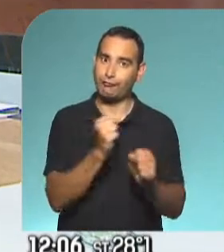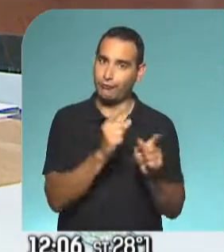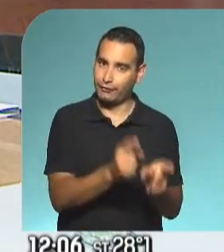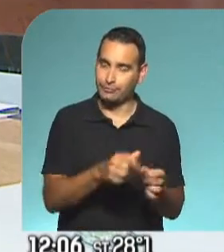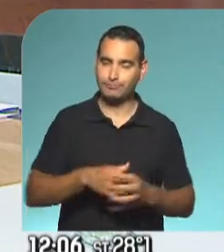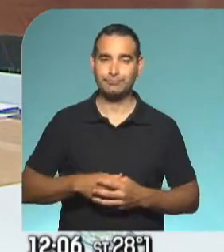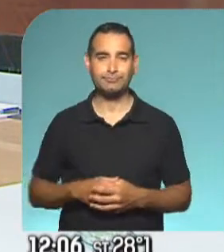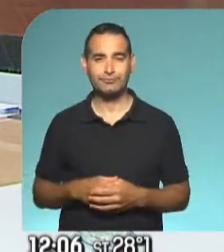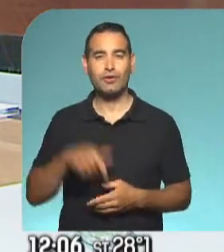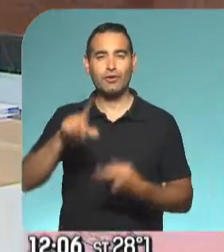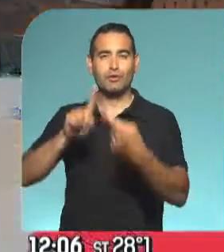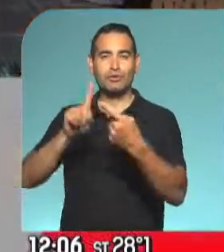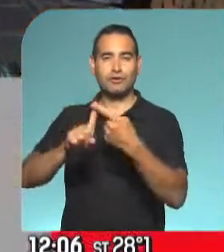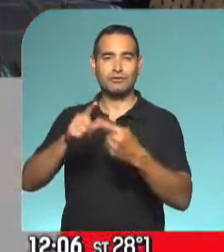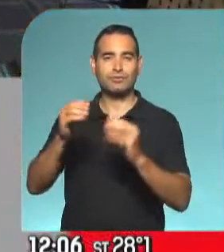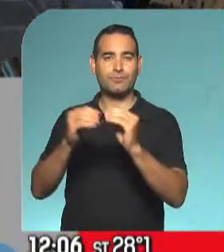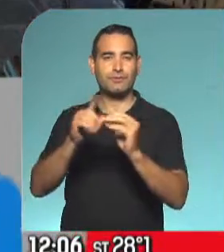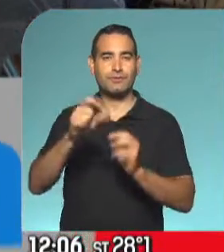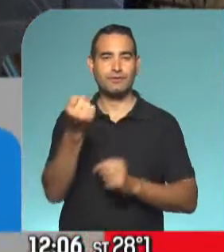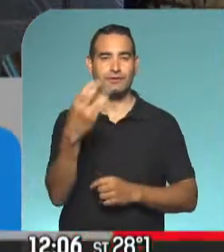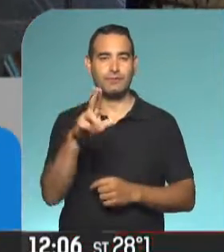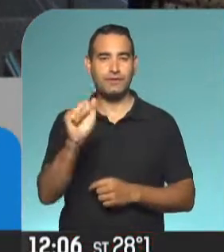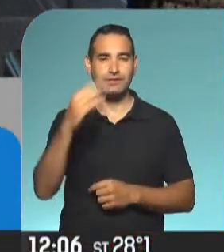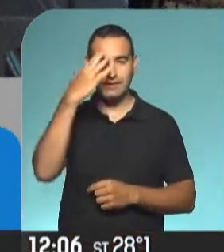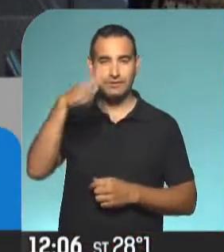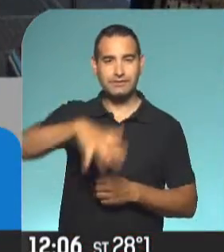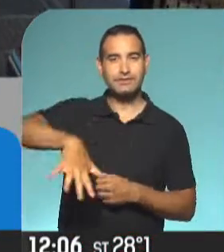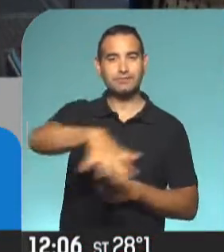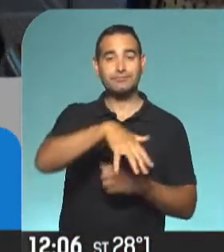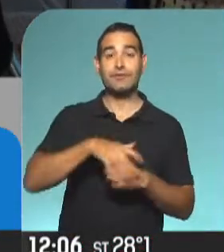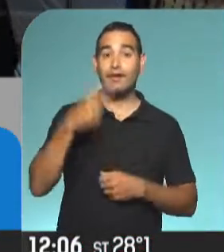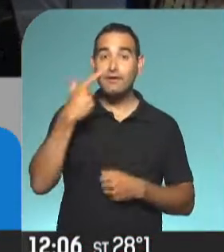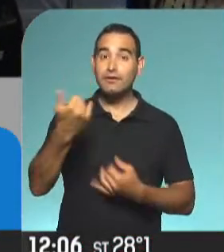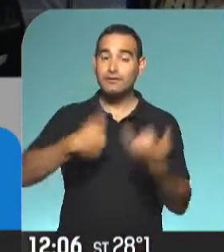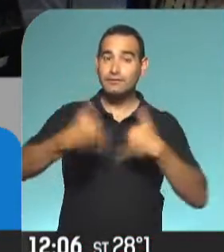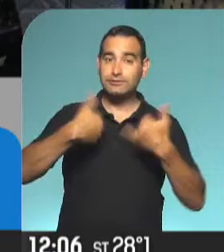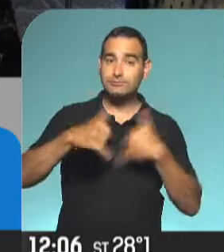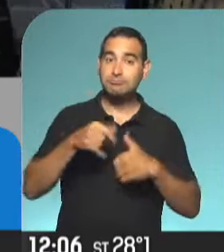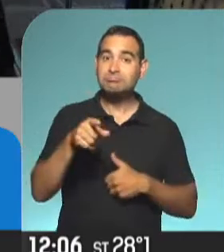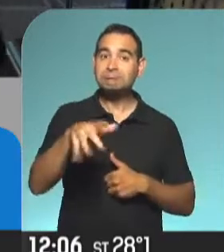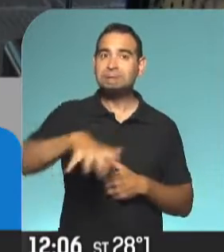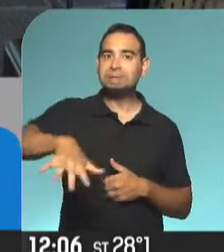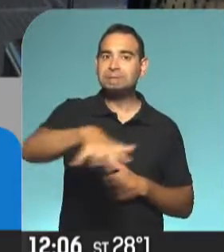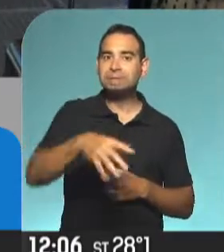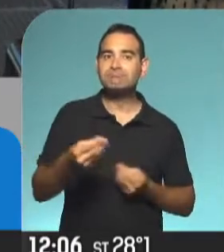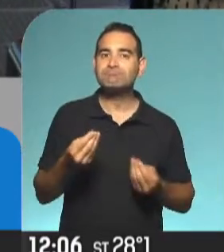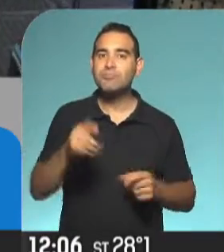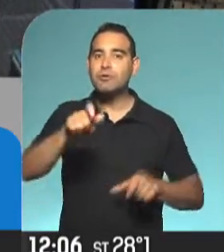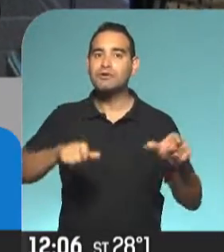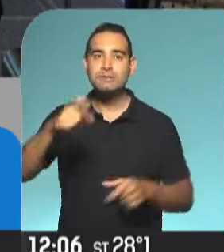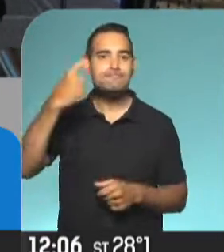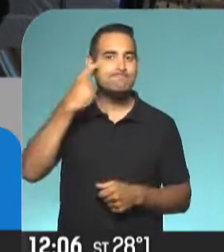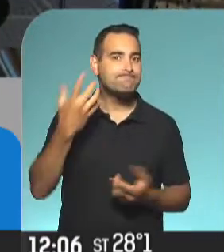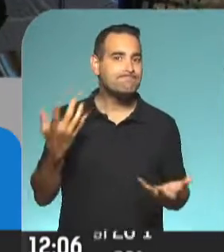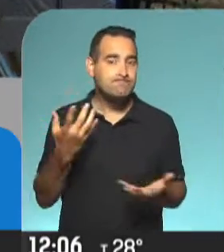Tomamos contacto ya con nuestra compañera Laura Mayocchi, que está trabajando en la estación de Constitución, para que nos cuentes, Laura, bueno, ¿cuál es la expectativa ahí, no, en terreno, de qué es lo que va a